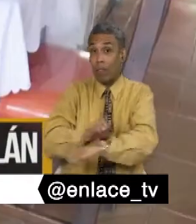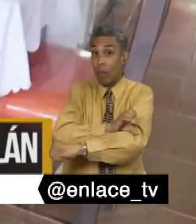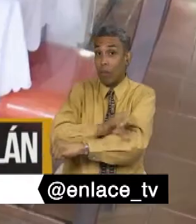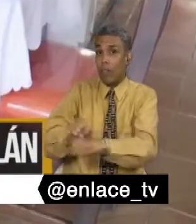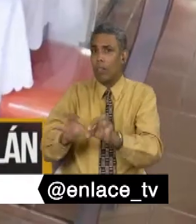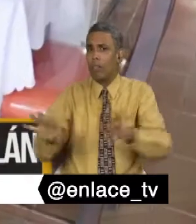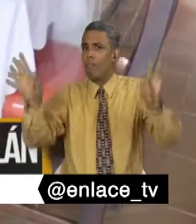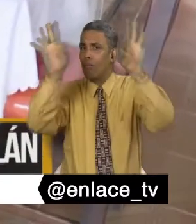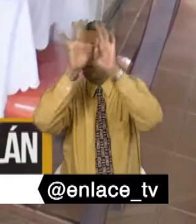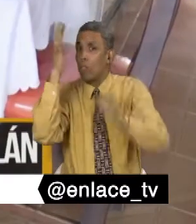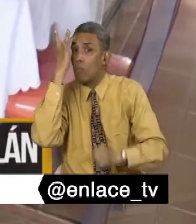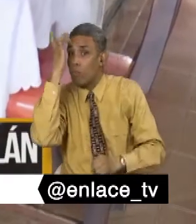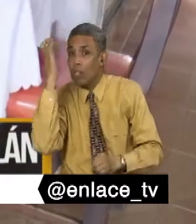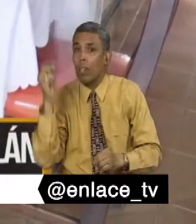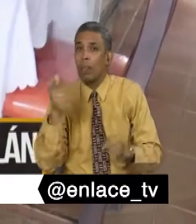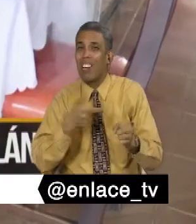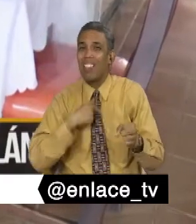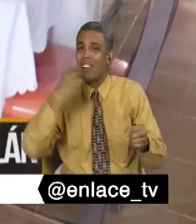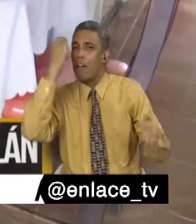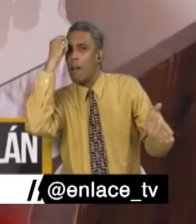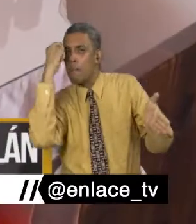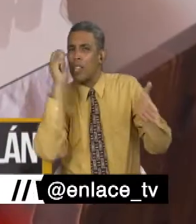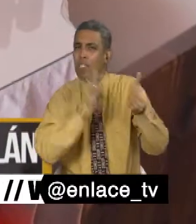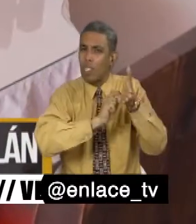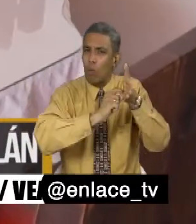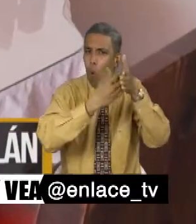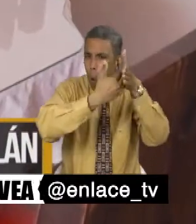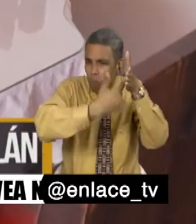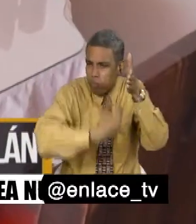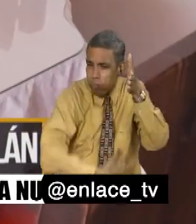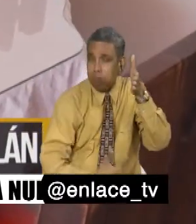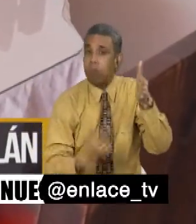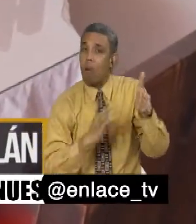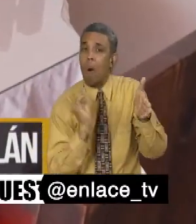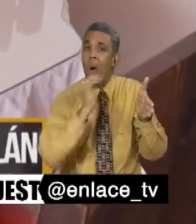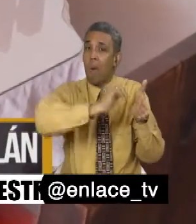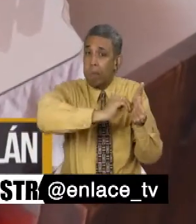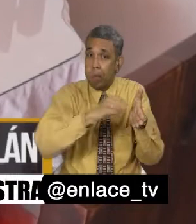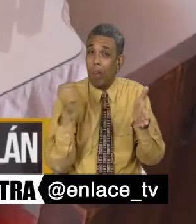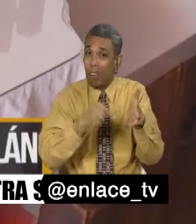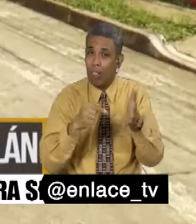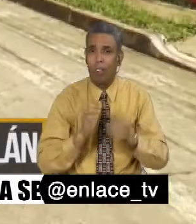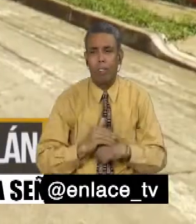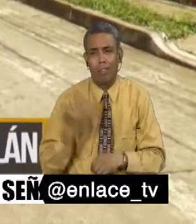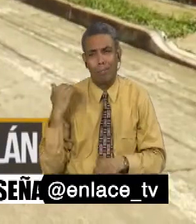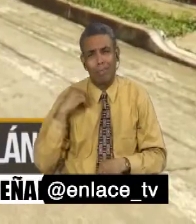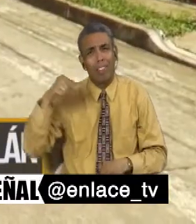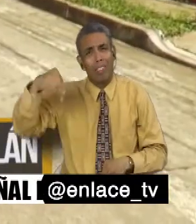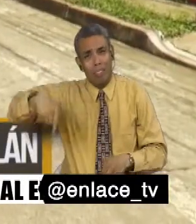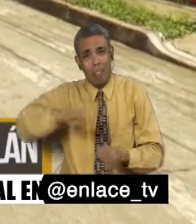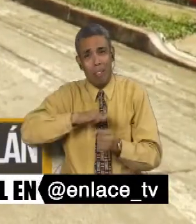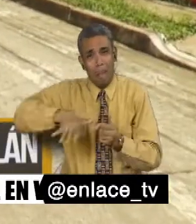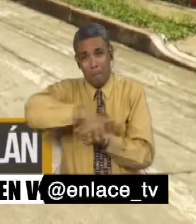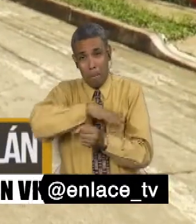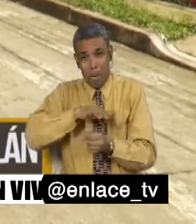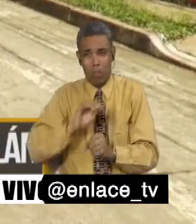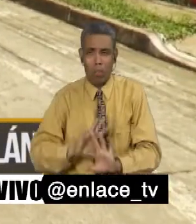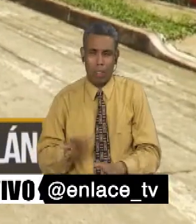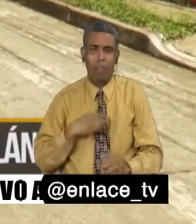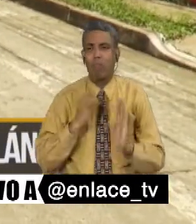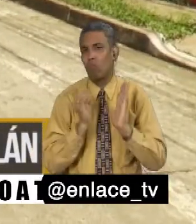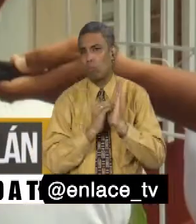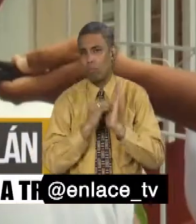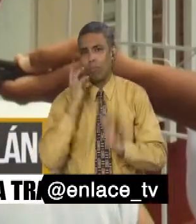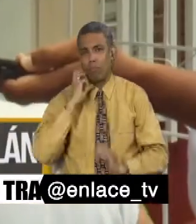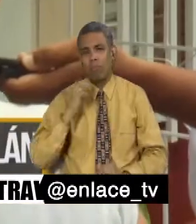tiene información valiosa para el trabajo que desempeña su dueño. Al parecer, ya son varios los robos que se han presentado en este sector de la comuna 2 de Barranca